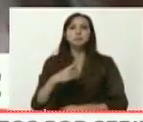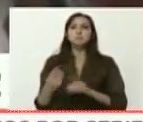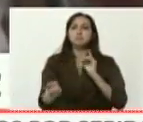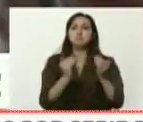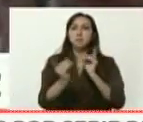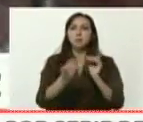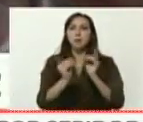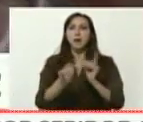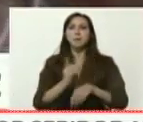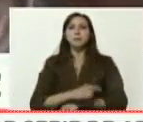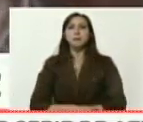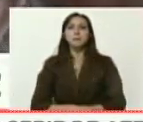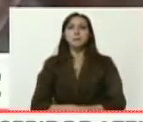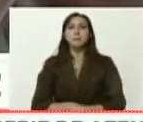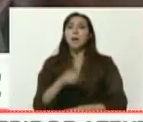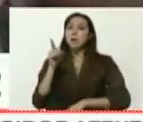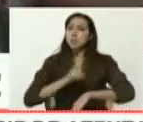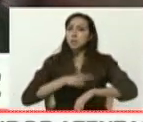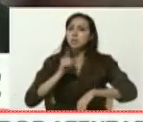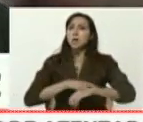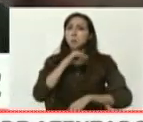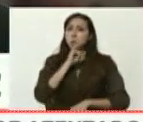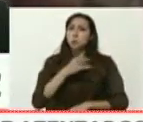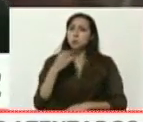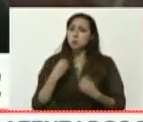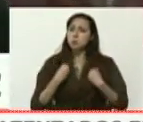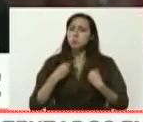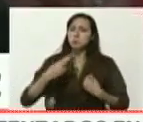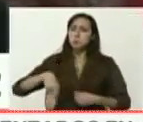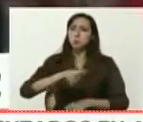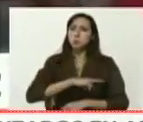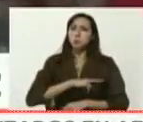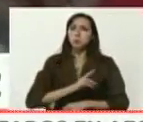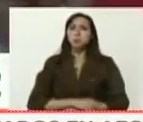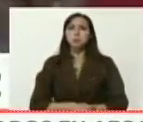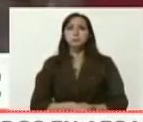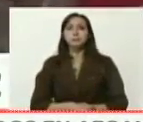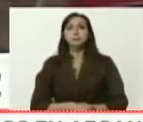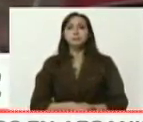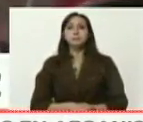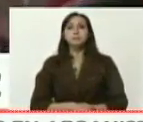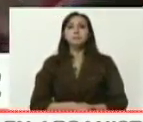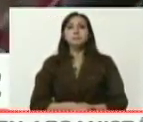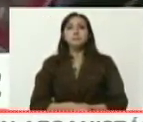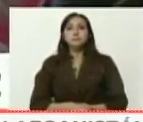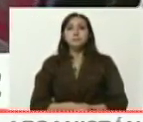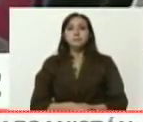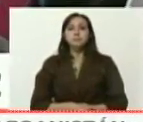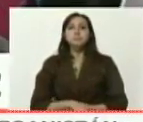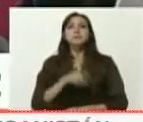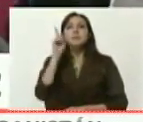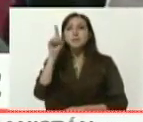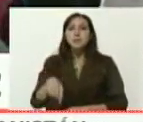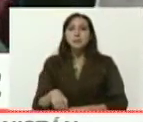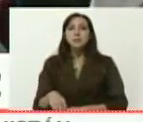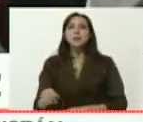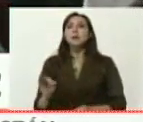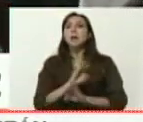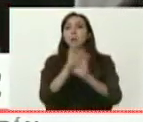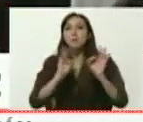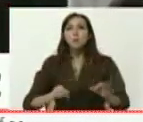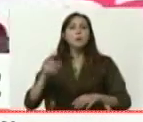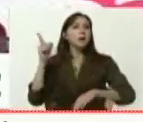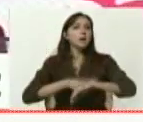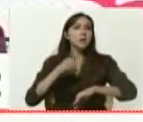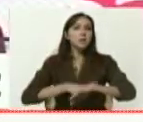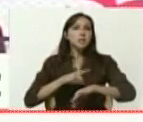sobre todo el periodo histórico que vivimos, de los elementos centrales de la coyuntura y del momento. y las circunstancias de su tiempo y